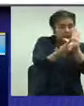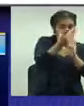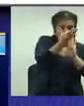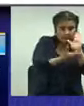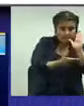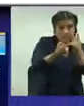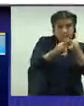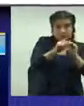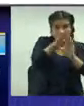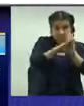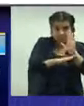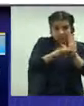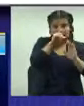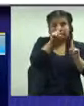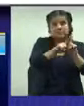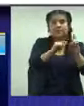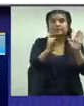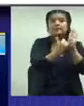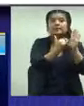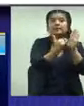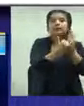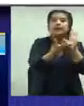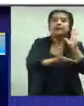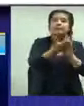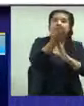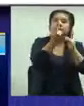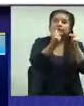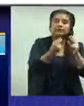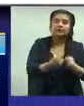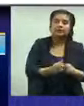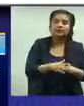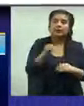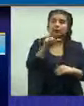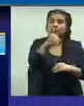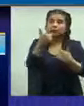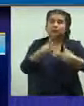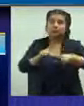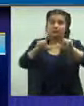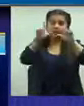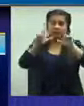manera reducen y así queda la presión presupuestaria. Siguiente.